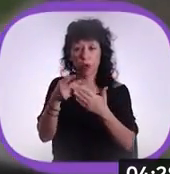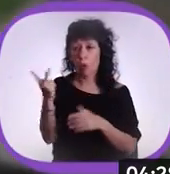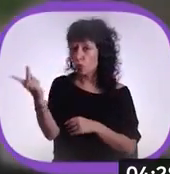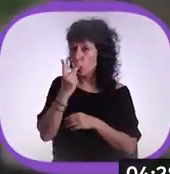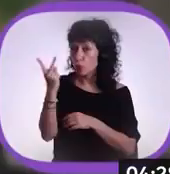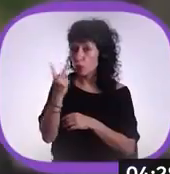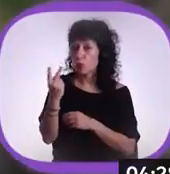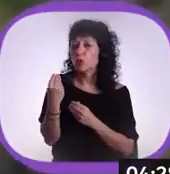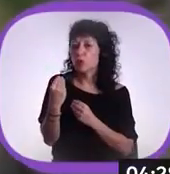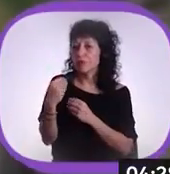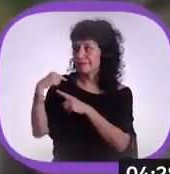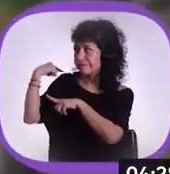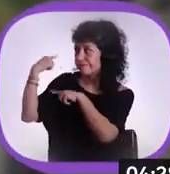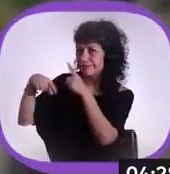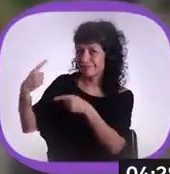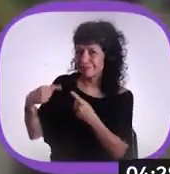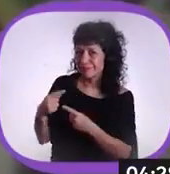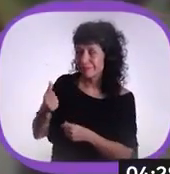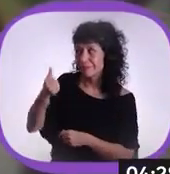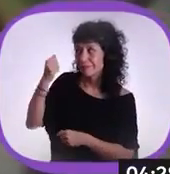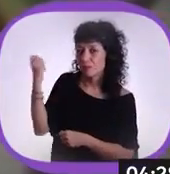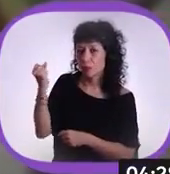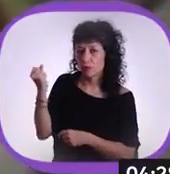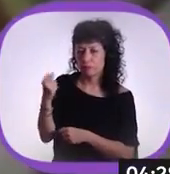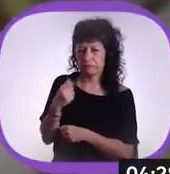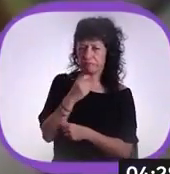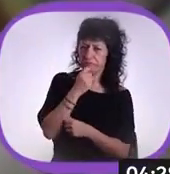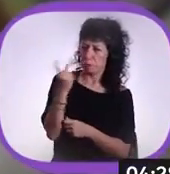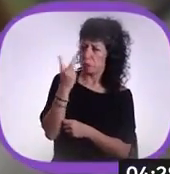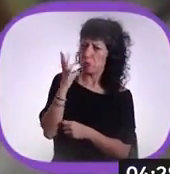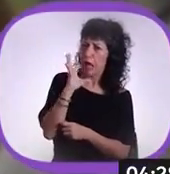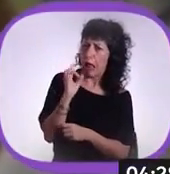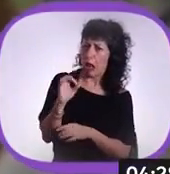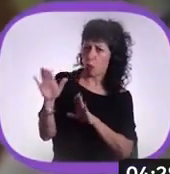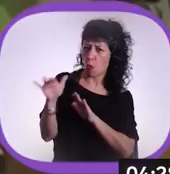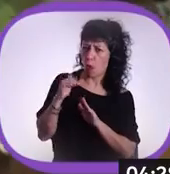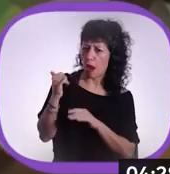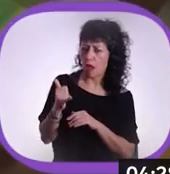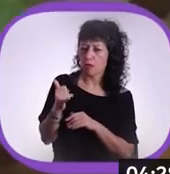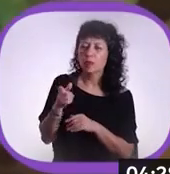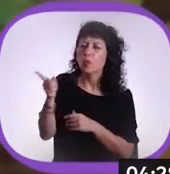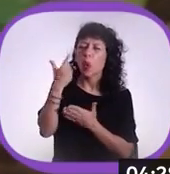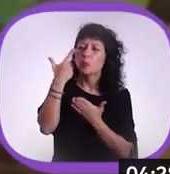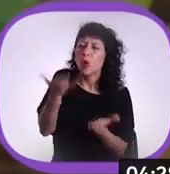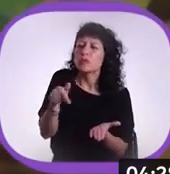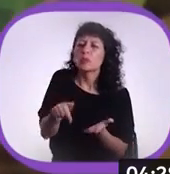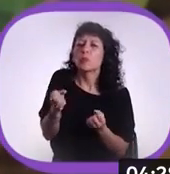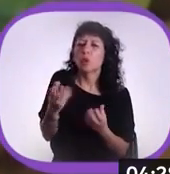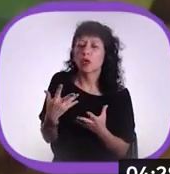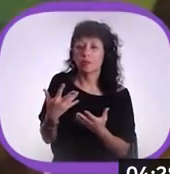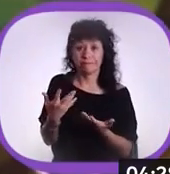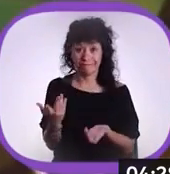leyendas. Increíble. No pensé que tuviéramos algo en común. Oye, ¿por qué me muestras esto? Porque